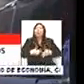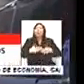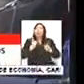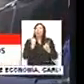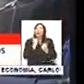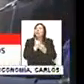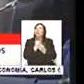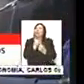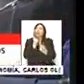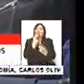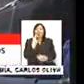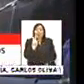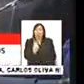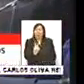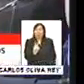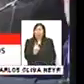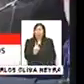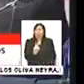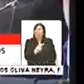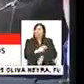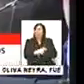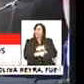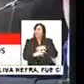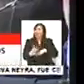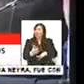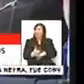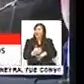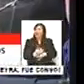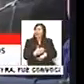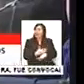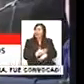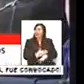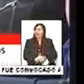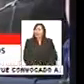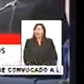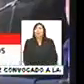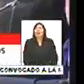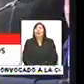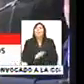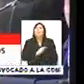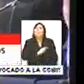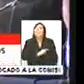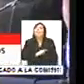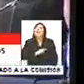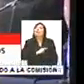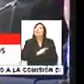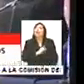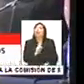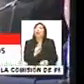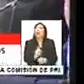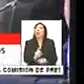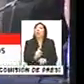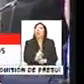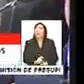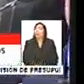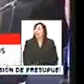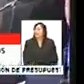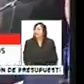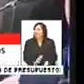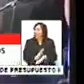encontrarnos los dos y llevar a nuestro país hacia el desarrollo esa es la misión del ministerio de educación